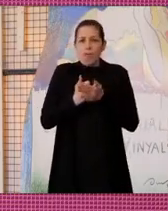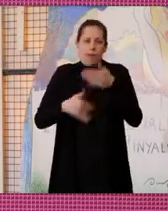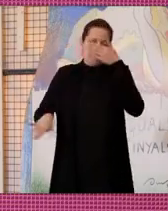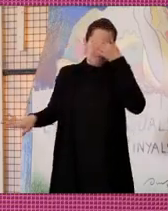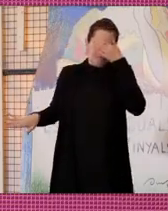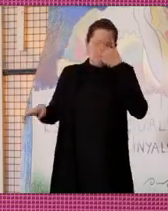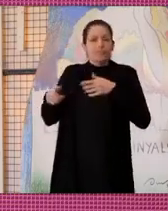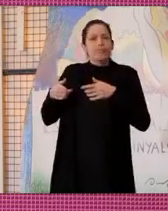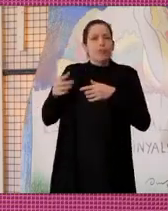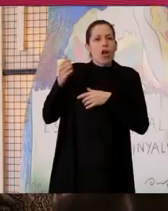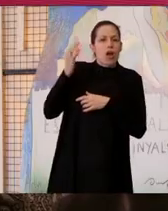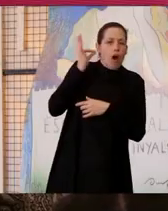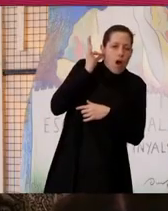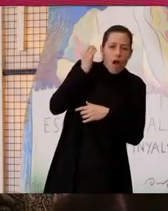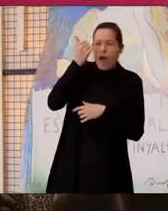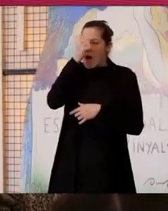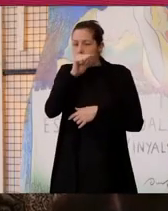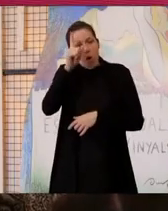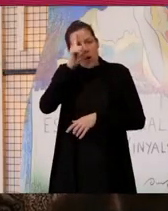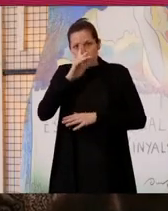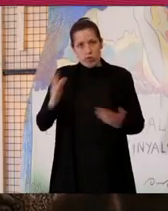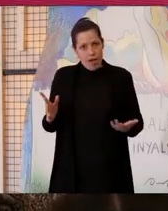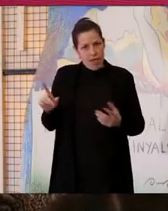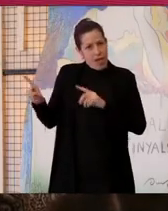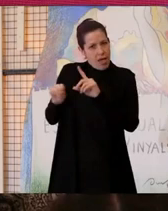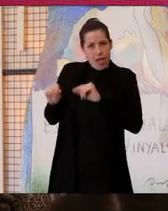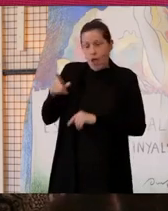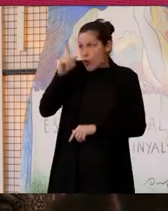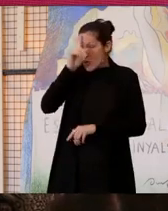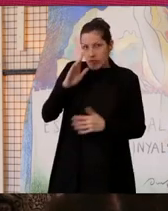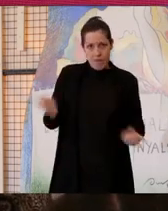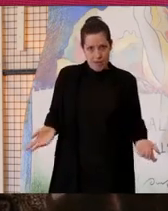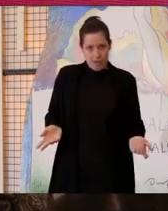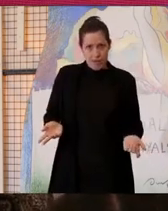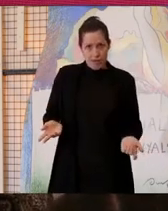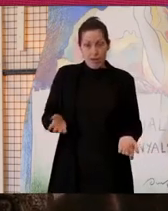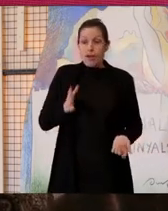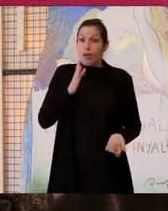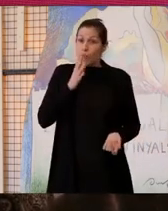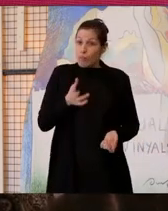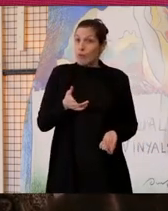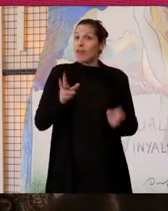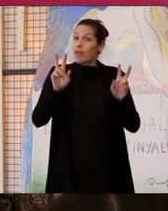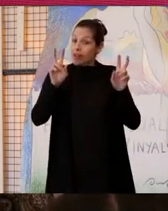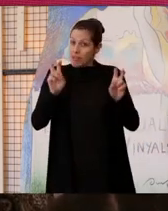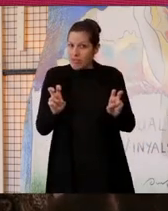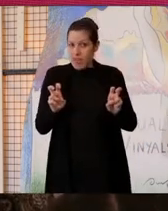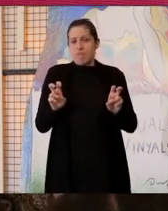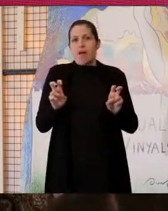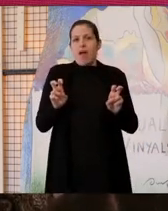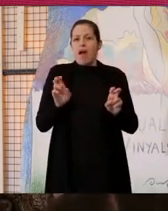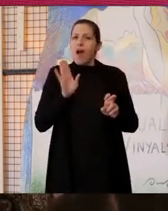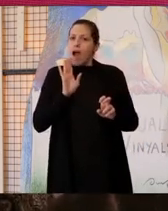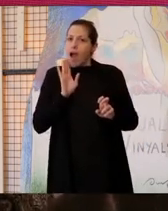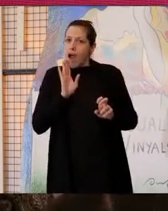peores en la música y en la ejecución de música no era una realidad era un prejuicio incluso luego más tarde